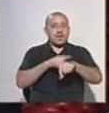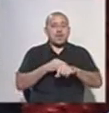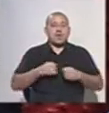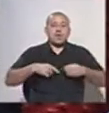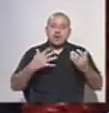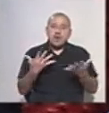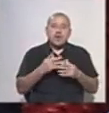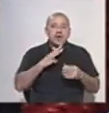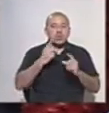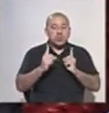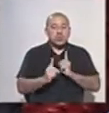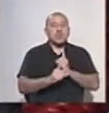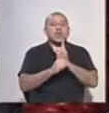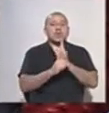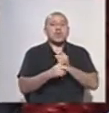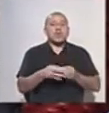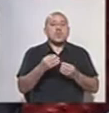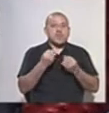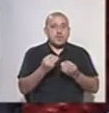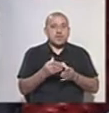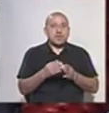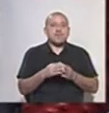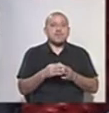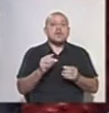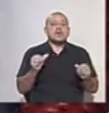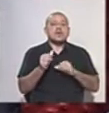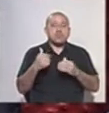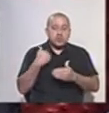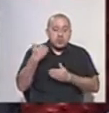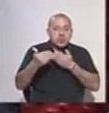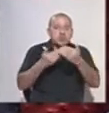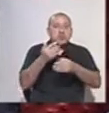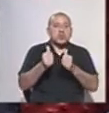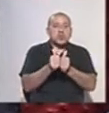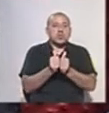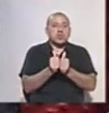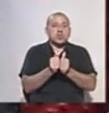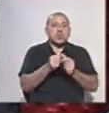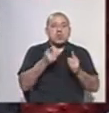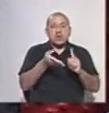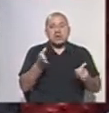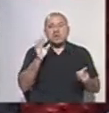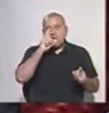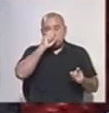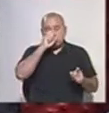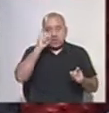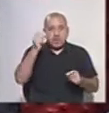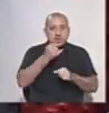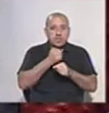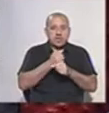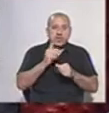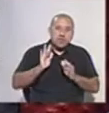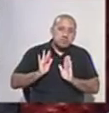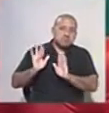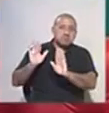un reencuentro, porque ¿qué pasa? También que hicimos todos esos procesos juntos, pero aquel en un momento se fue a Buenos Aires y hizo su carrera